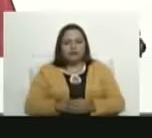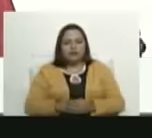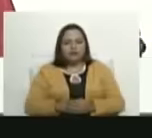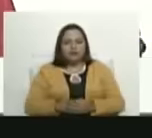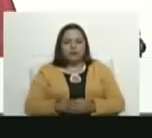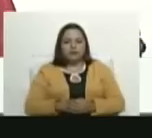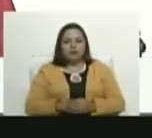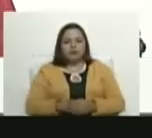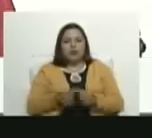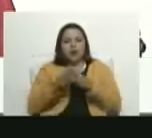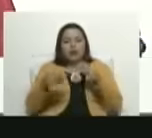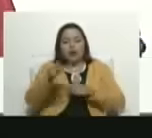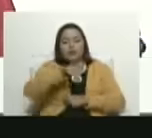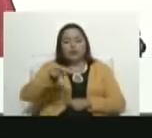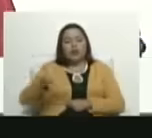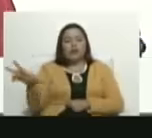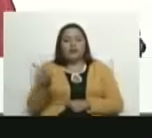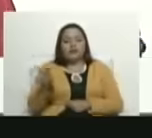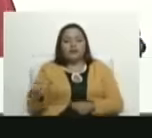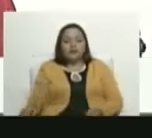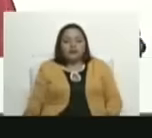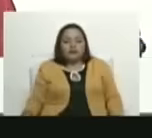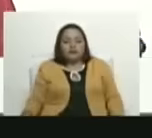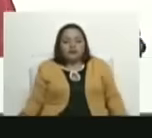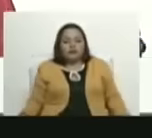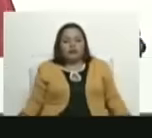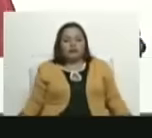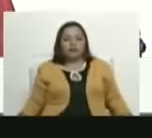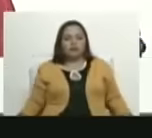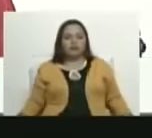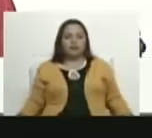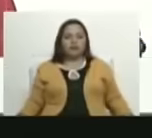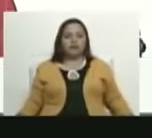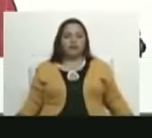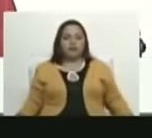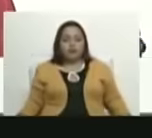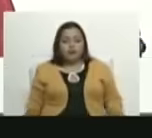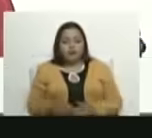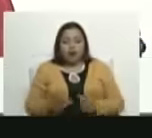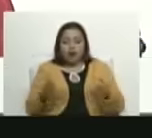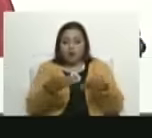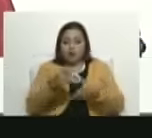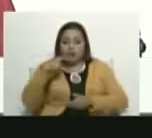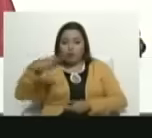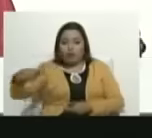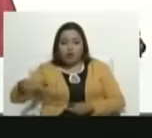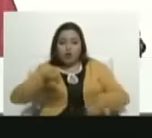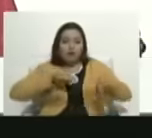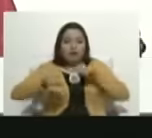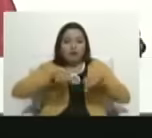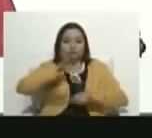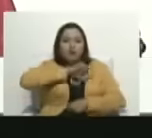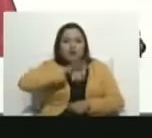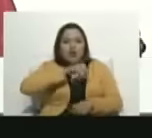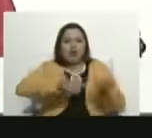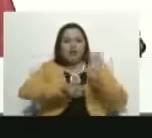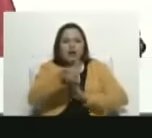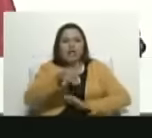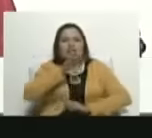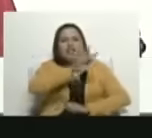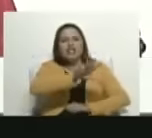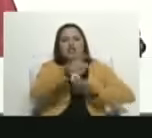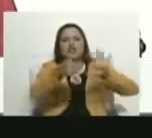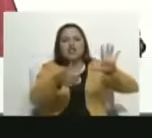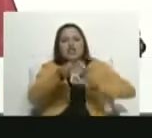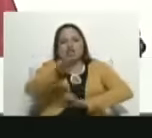A todos los venezolanos y venezolanas. Organizaciones políticas, movimientos sociales, más de